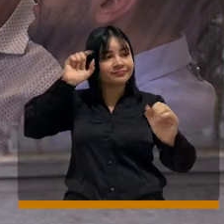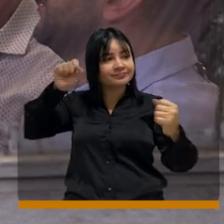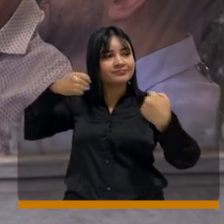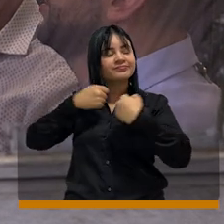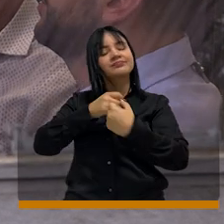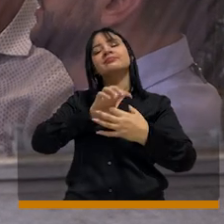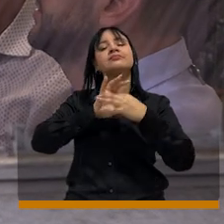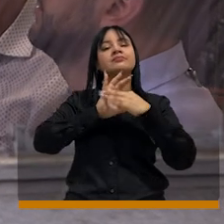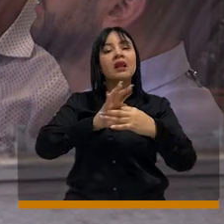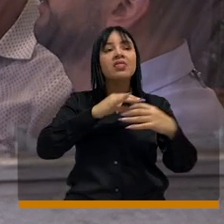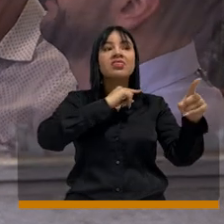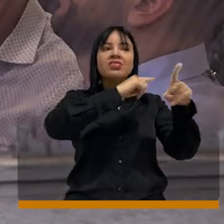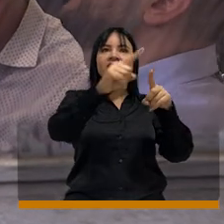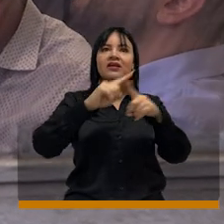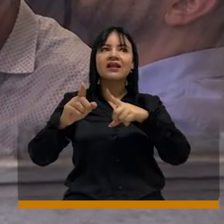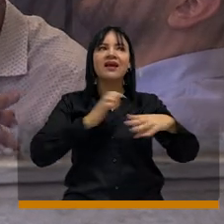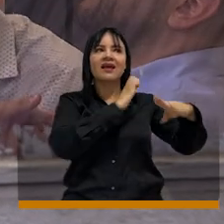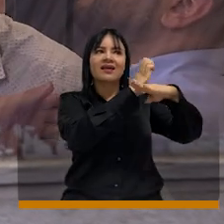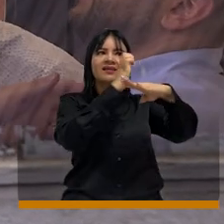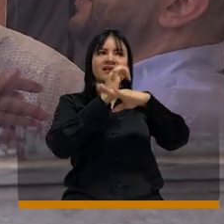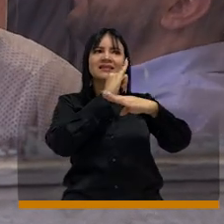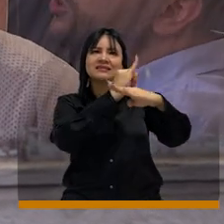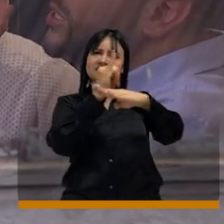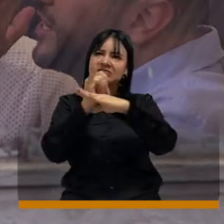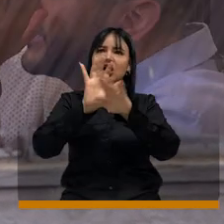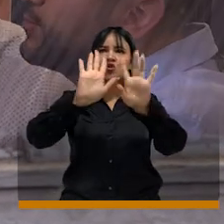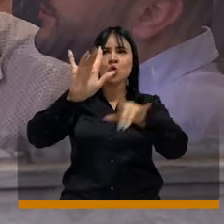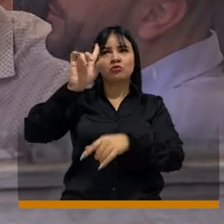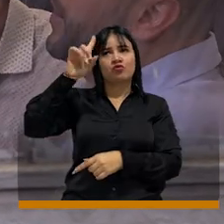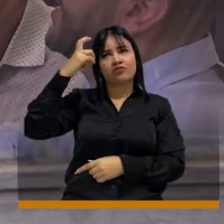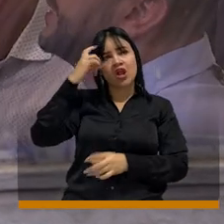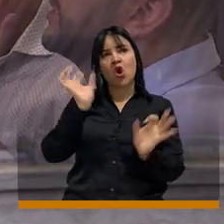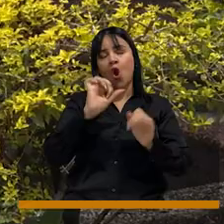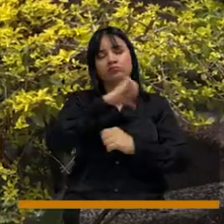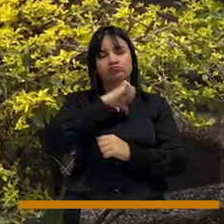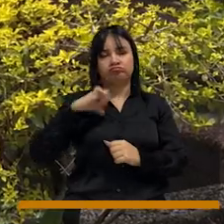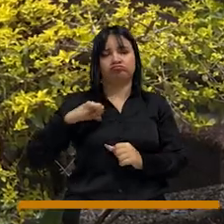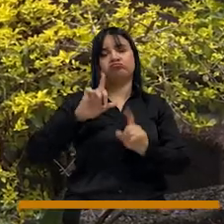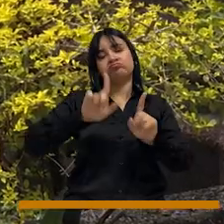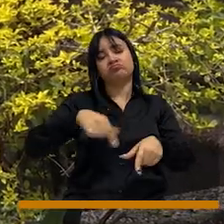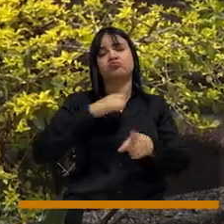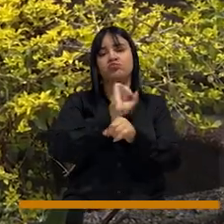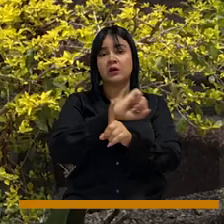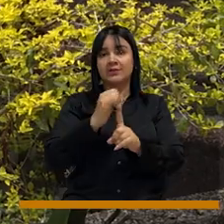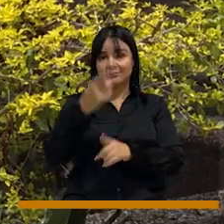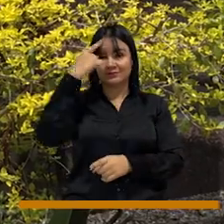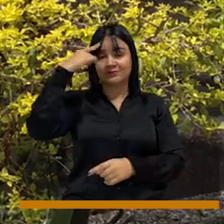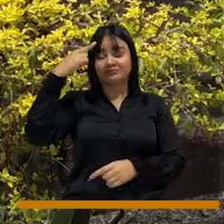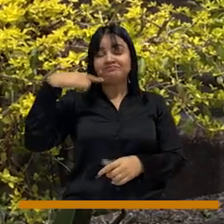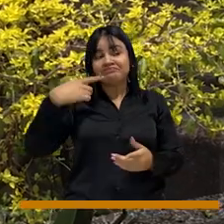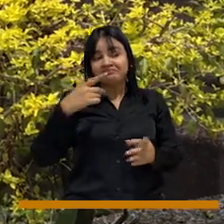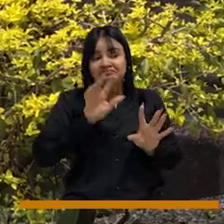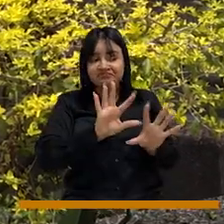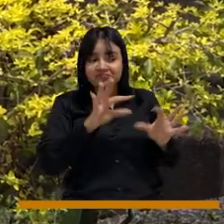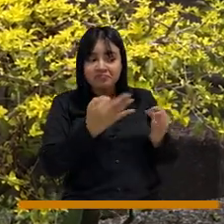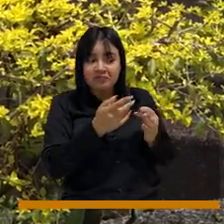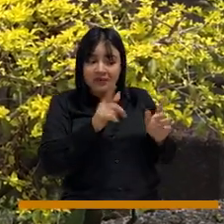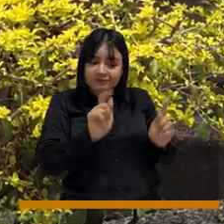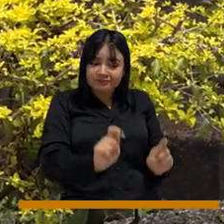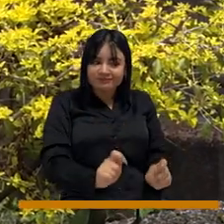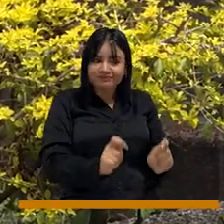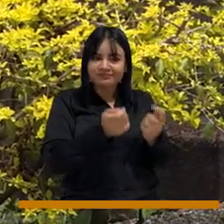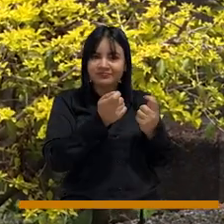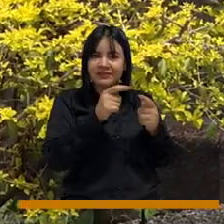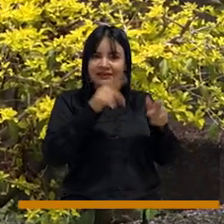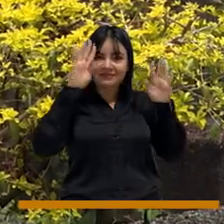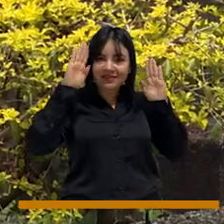articulándolos precisamente diferentes entidades públicas privadas sociales porque sabemos que si rescatamos una familia si trabajamos Desde